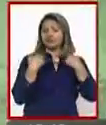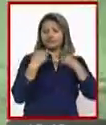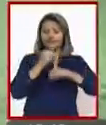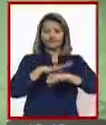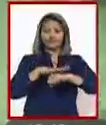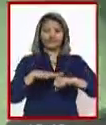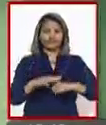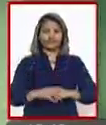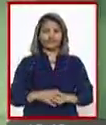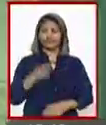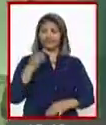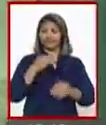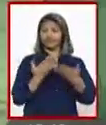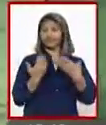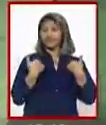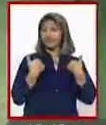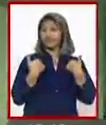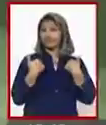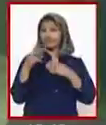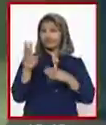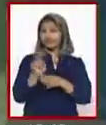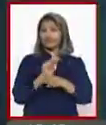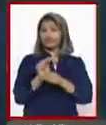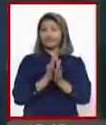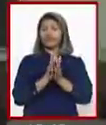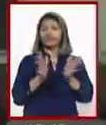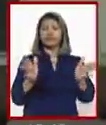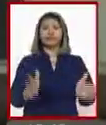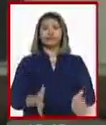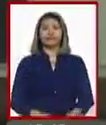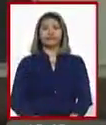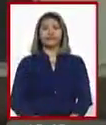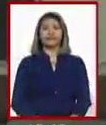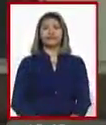herida. El caso pasó a manos del Ministerio Público.